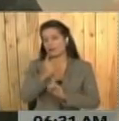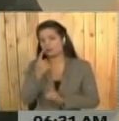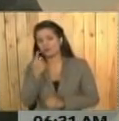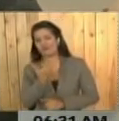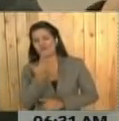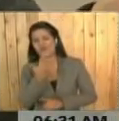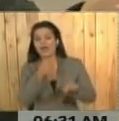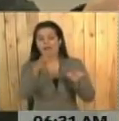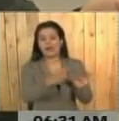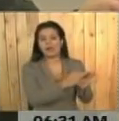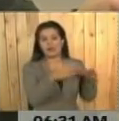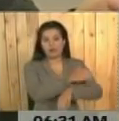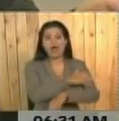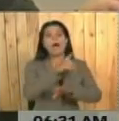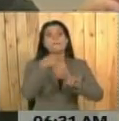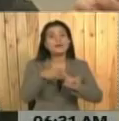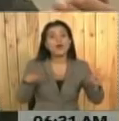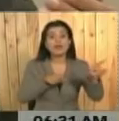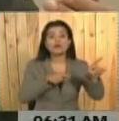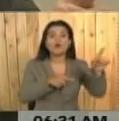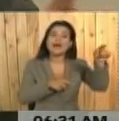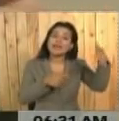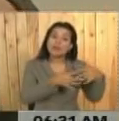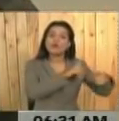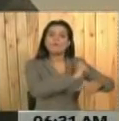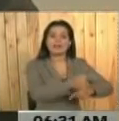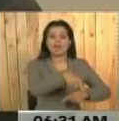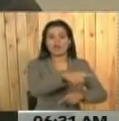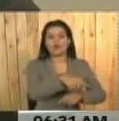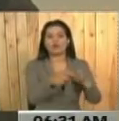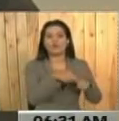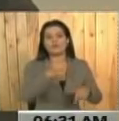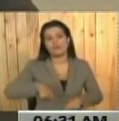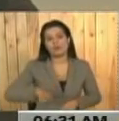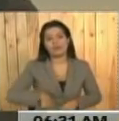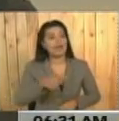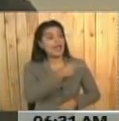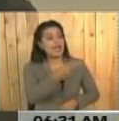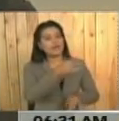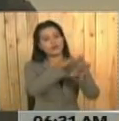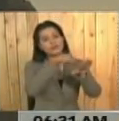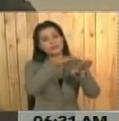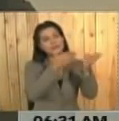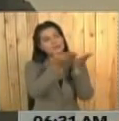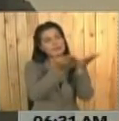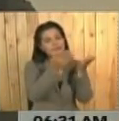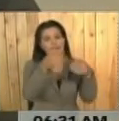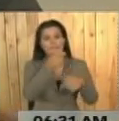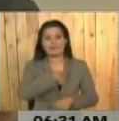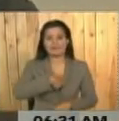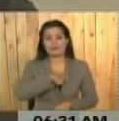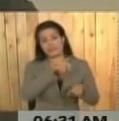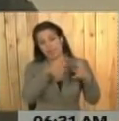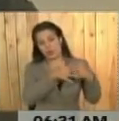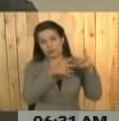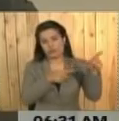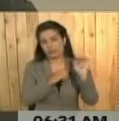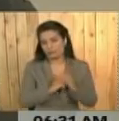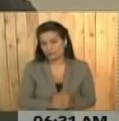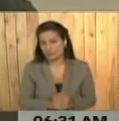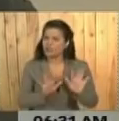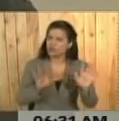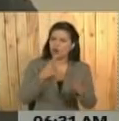órdenes que da el imperialismo norteamericano ellos son total y absolutamente serviles al imperialismo norteamericano qué le decimos nosotros